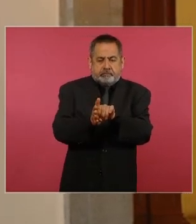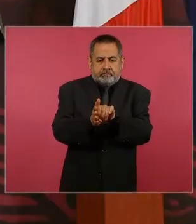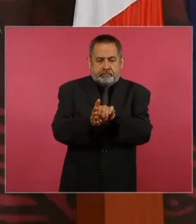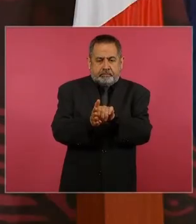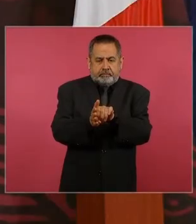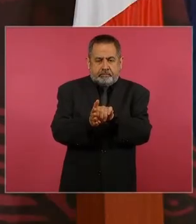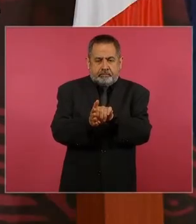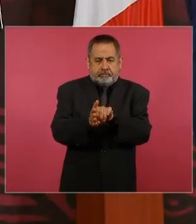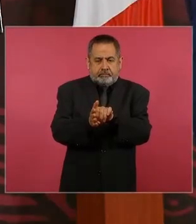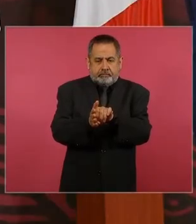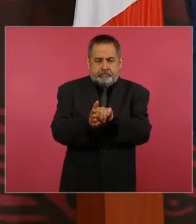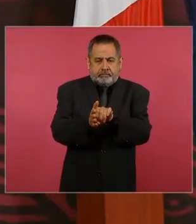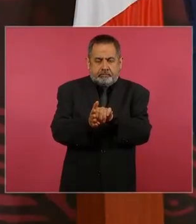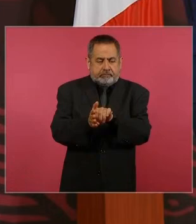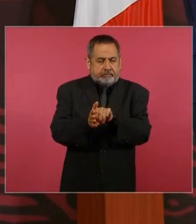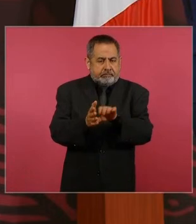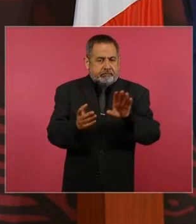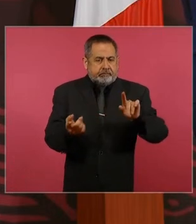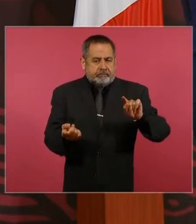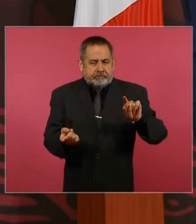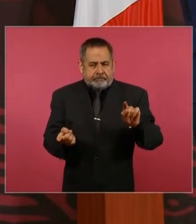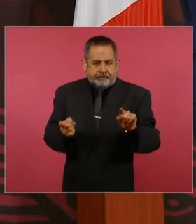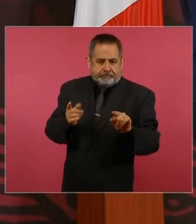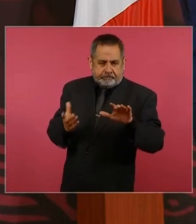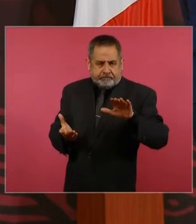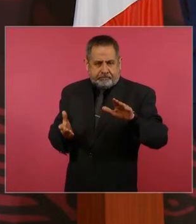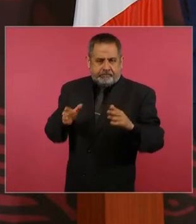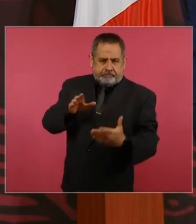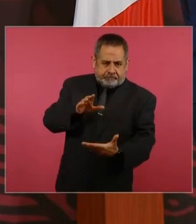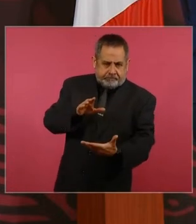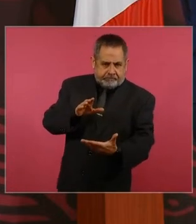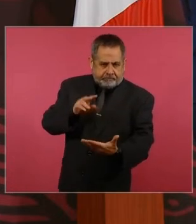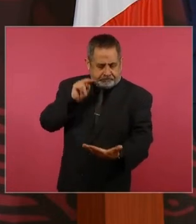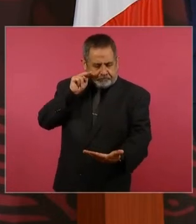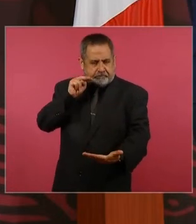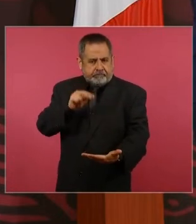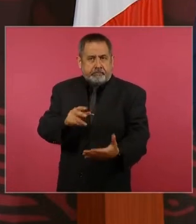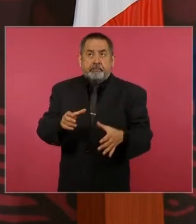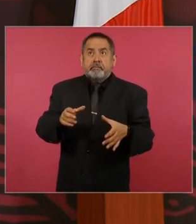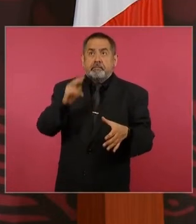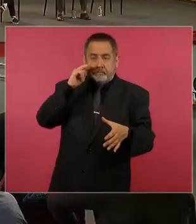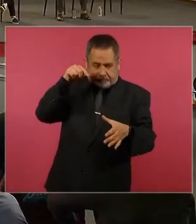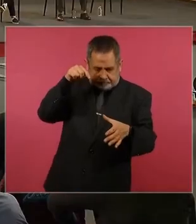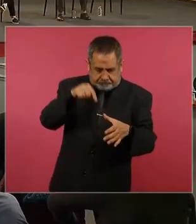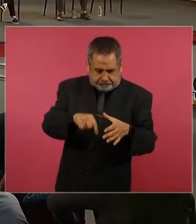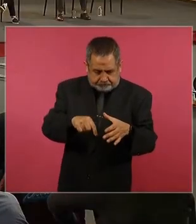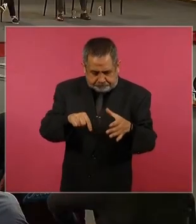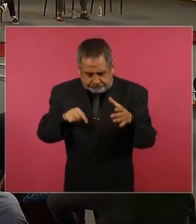entonces la ven acá abajo. Acá está el papel aluminio.